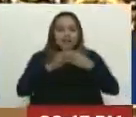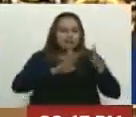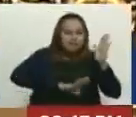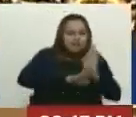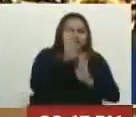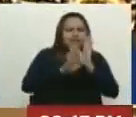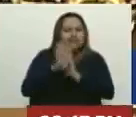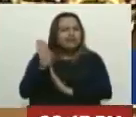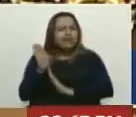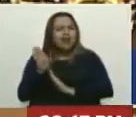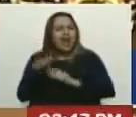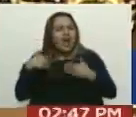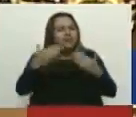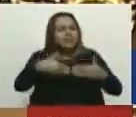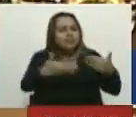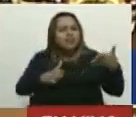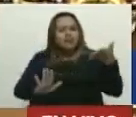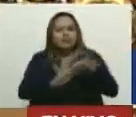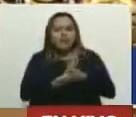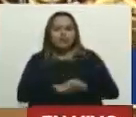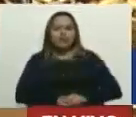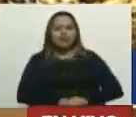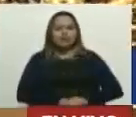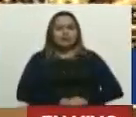un desarrollo en la